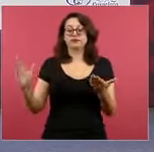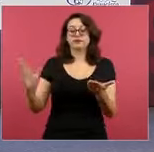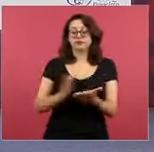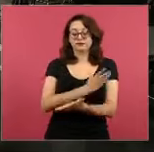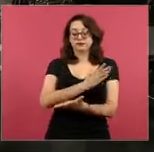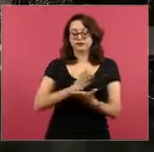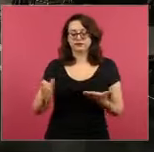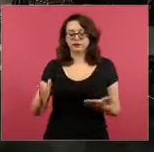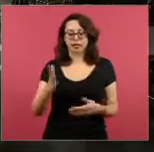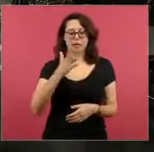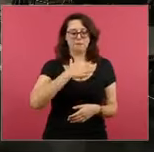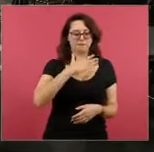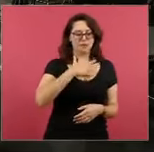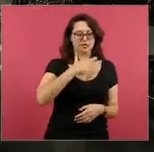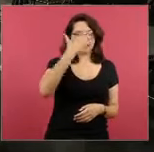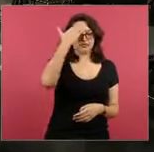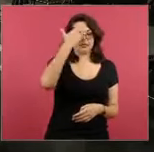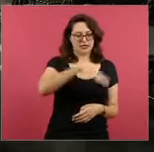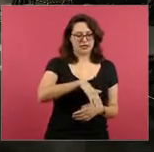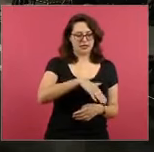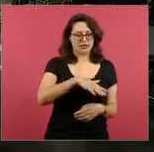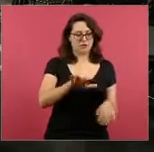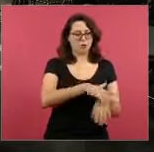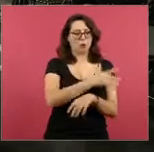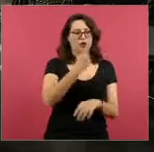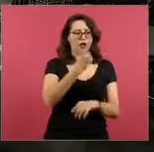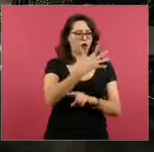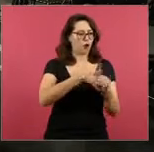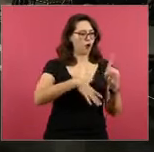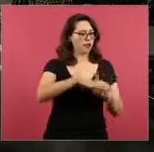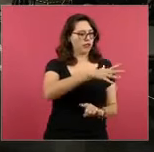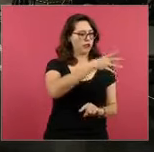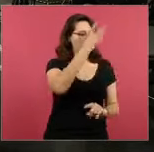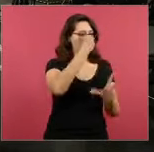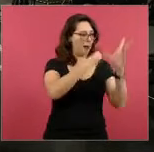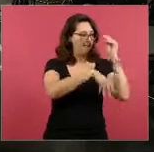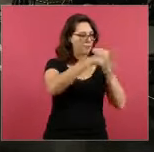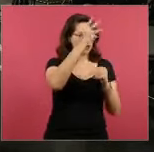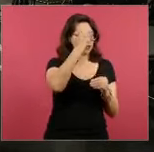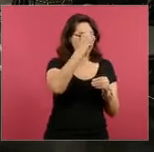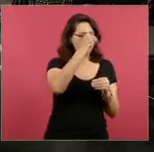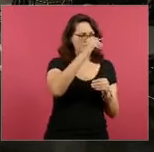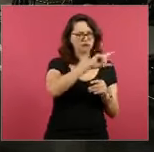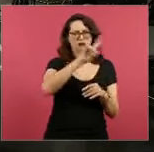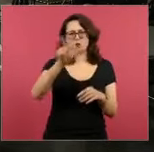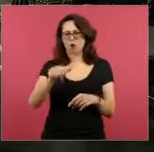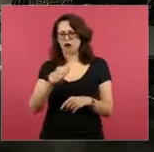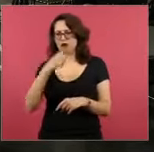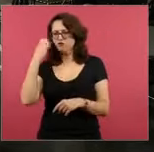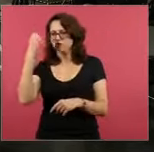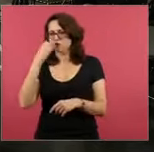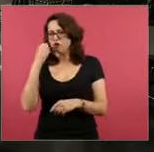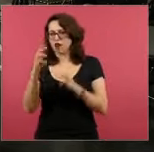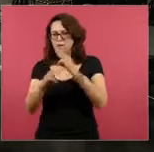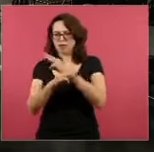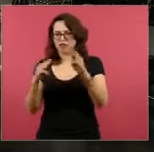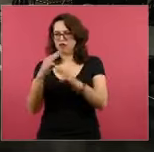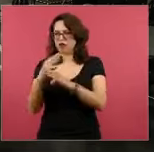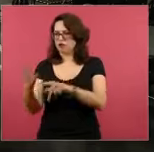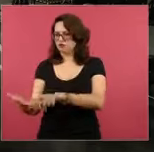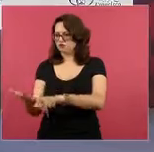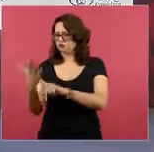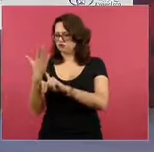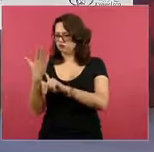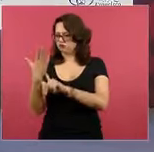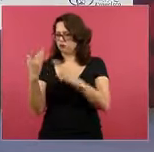puede ser también desencuentro, en ese encuentro-desencuentro es donde el estudiante va a tener la